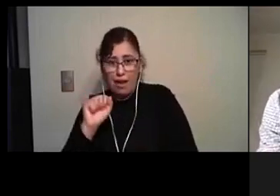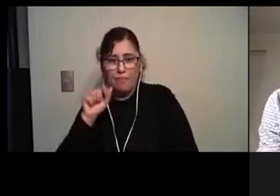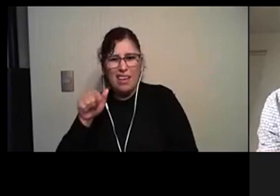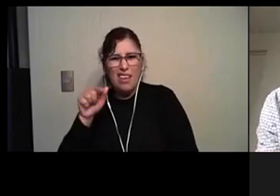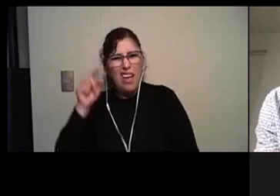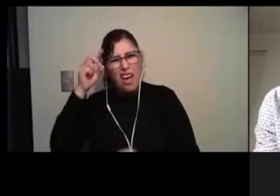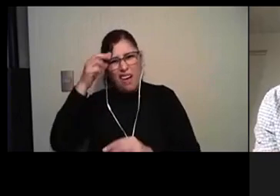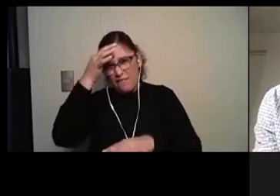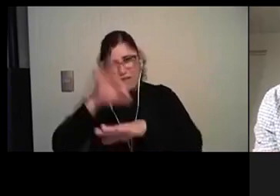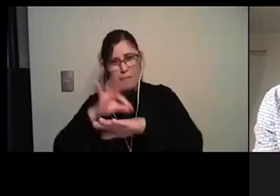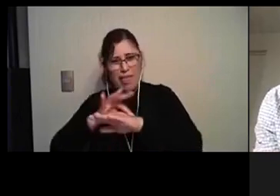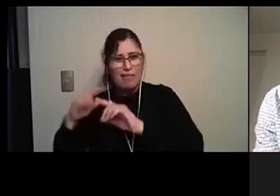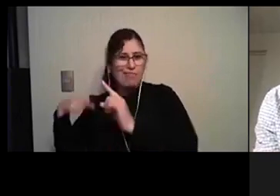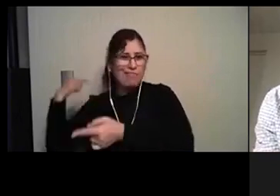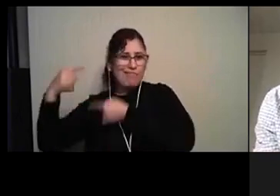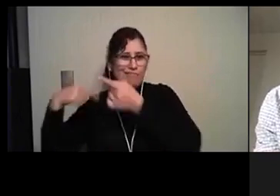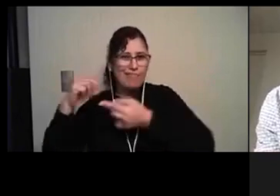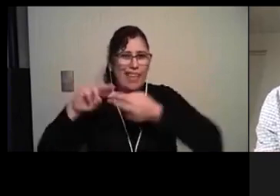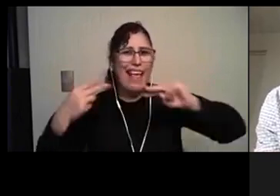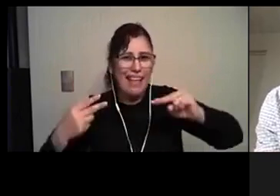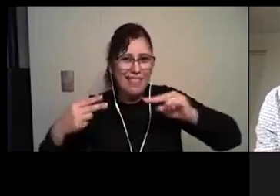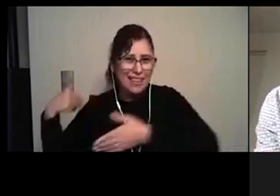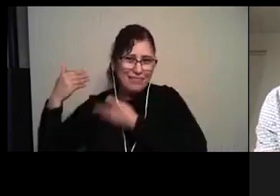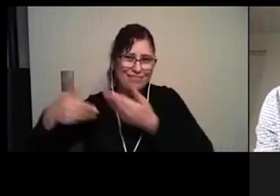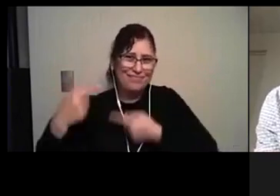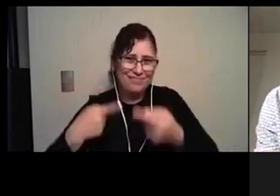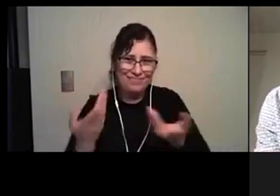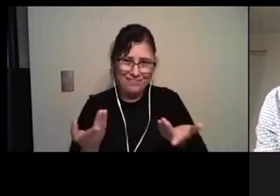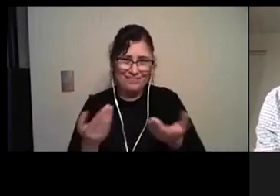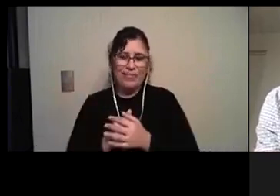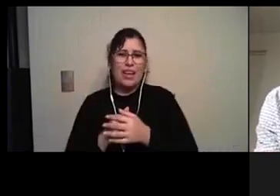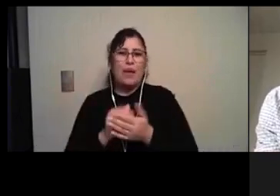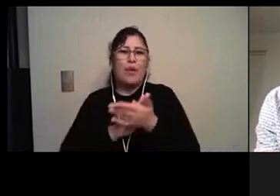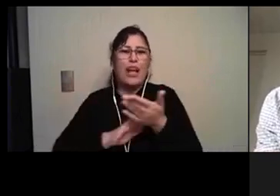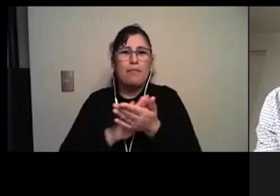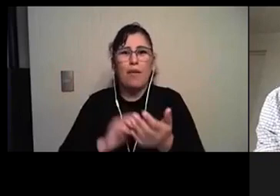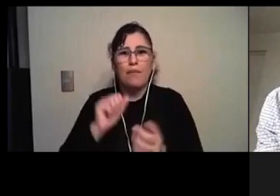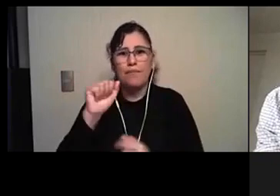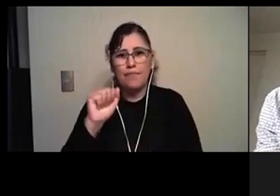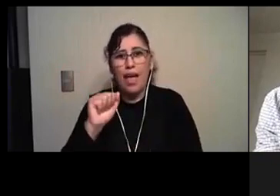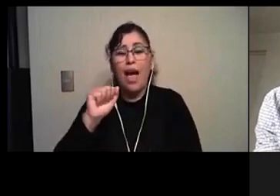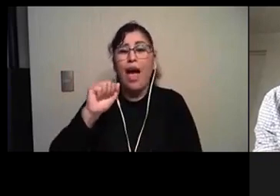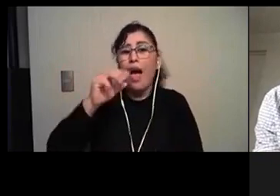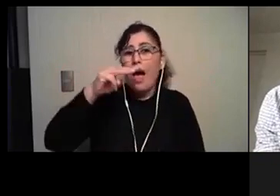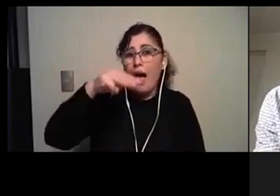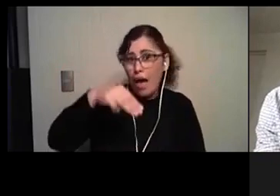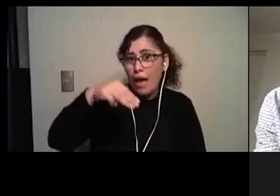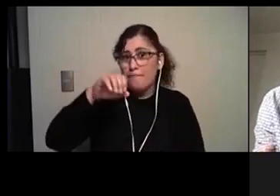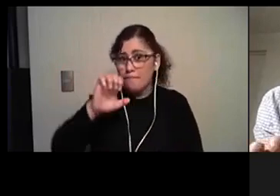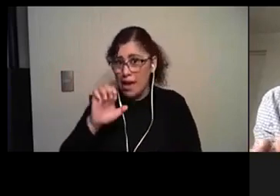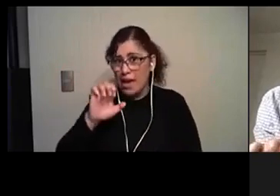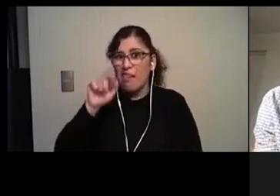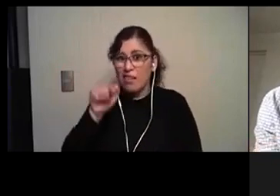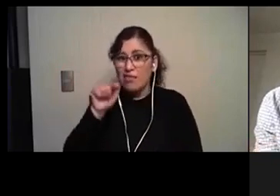genéticas, ya. Como por ejemplo, a ver, la atrofia muscular espinal, ¿ya? Que